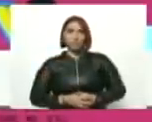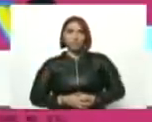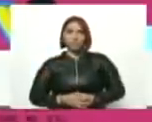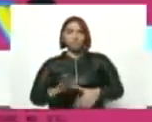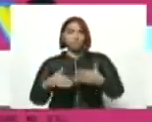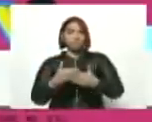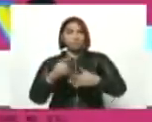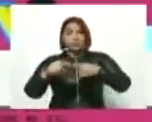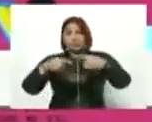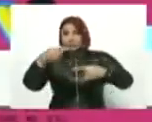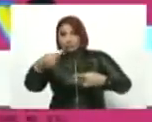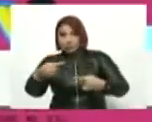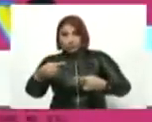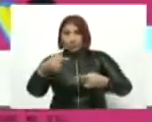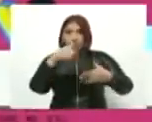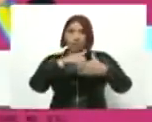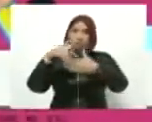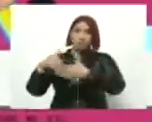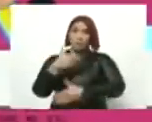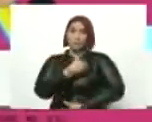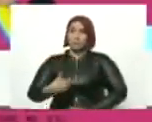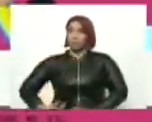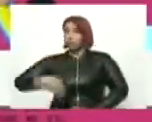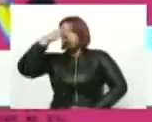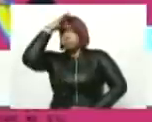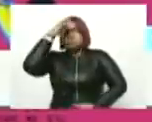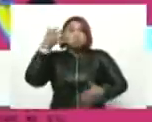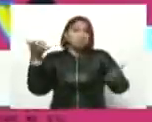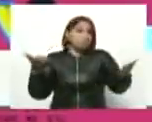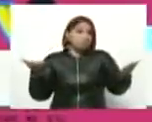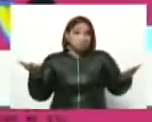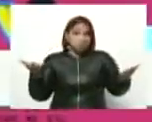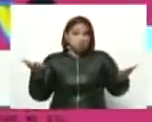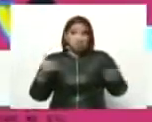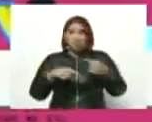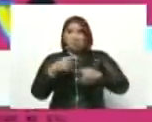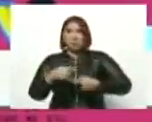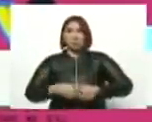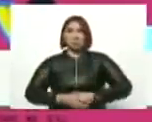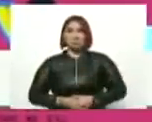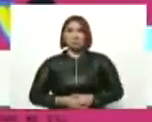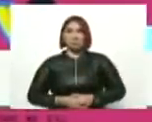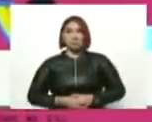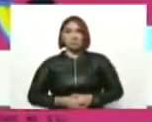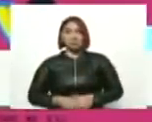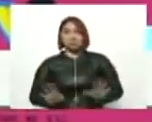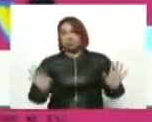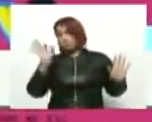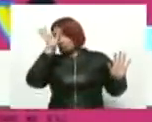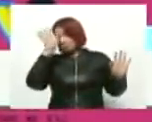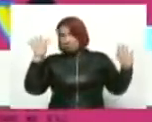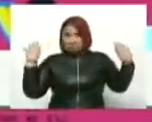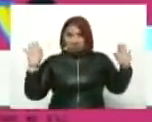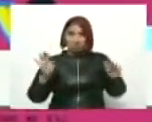hasta las próximas elecciones presidenciales, que no sabemos cuándo serán, pero ya después de... No sabemos aún, pues.